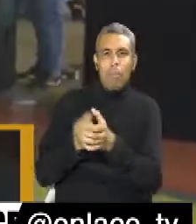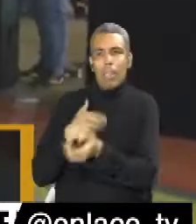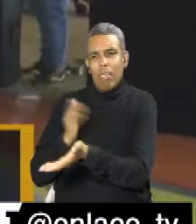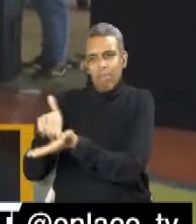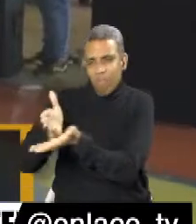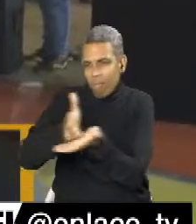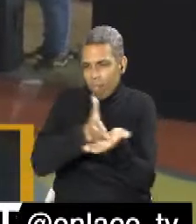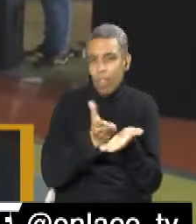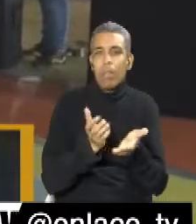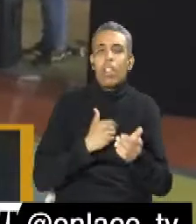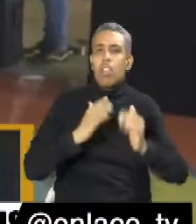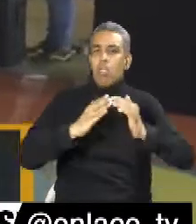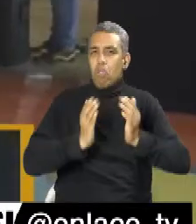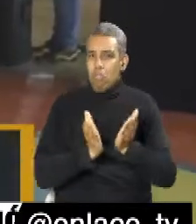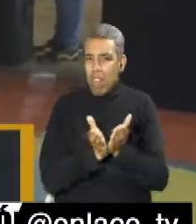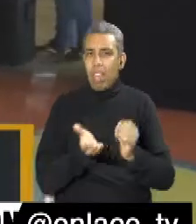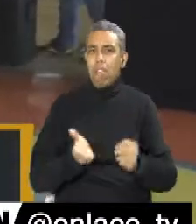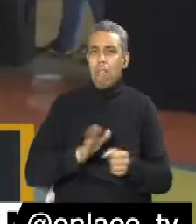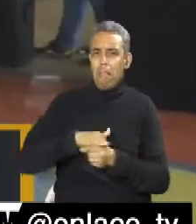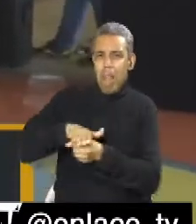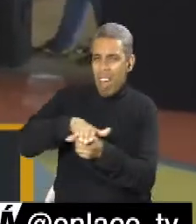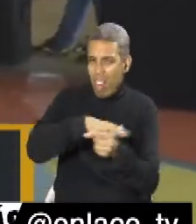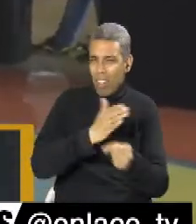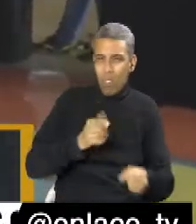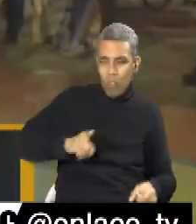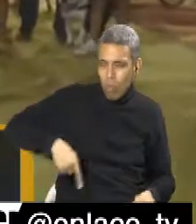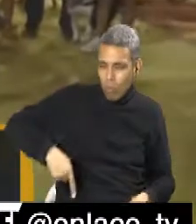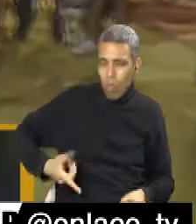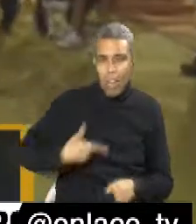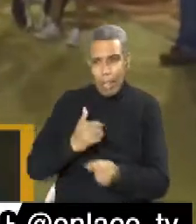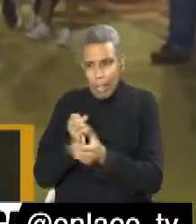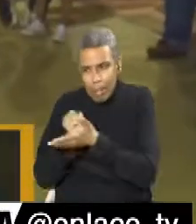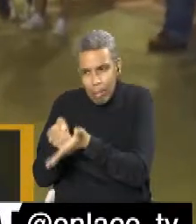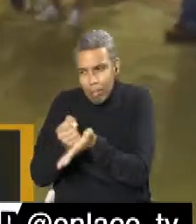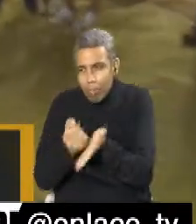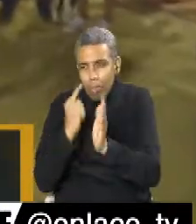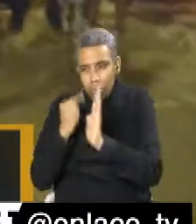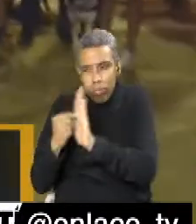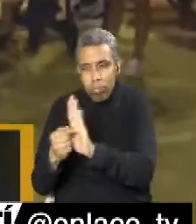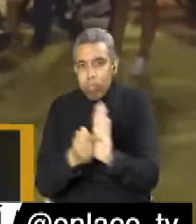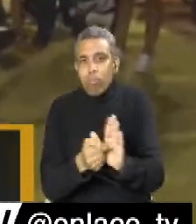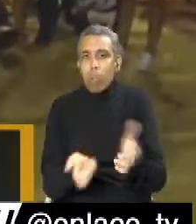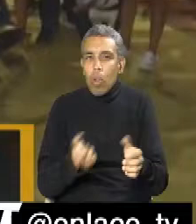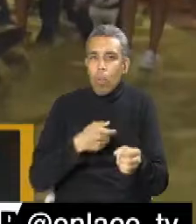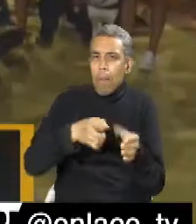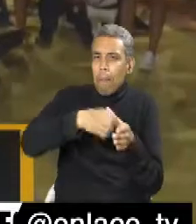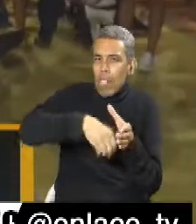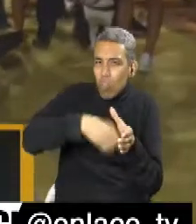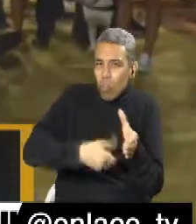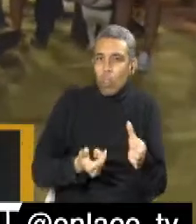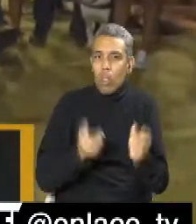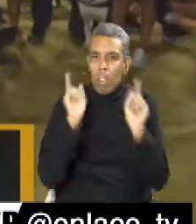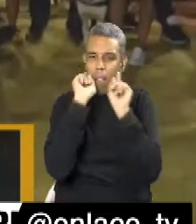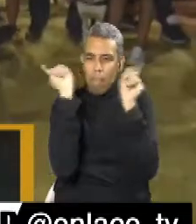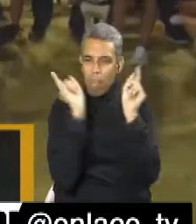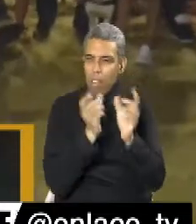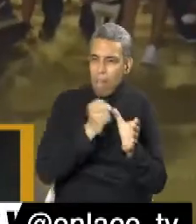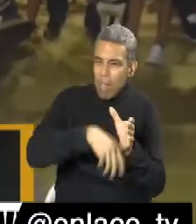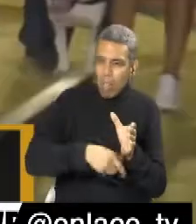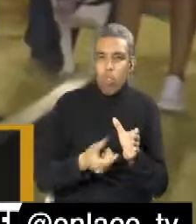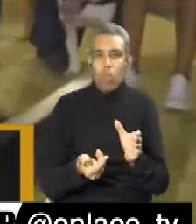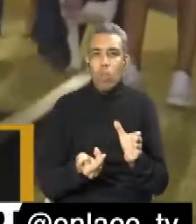barrios, socializando todo lo que tenga que ver en el manejo adecuado de los residuos sólidos, de la protección del medio ambiente, de los recursos